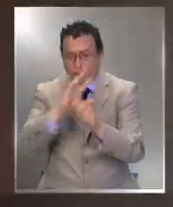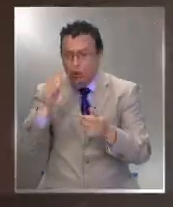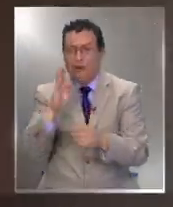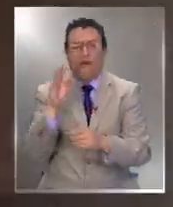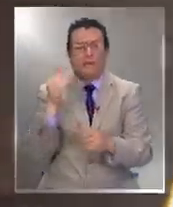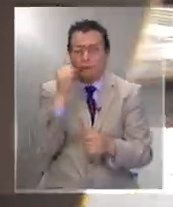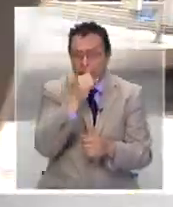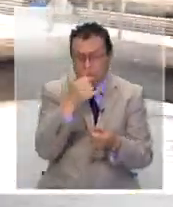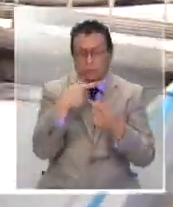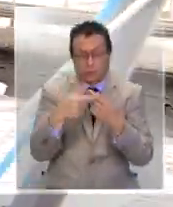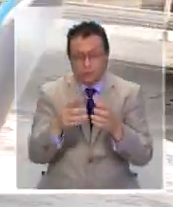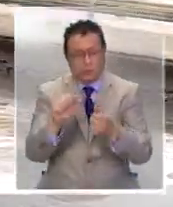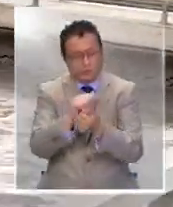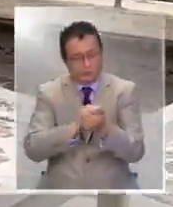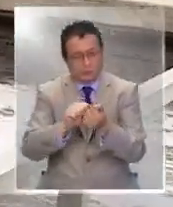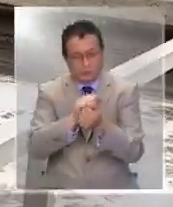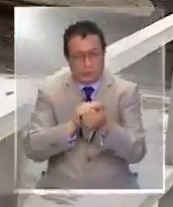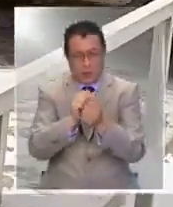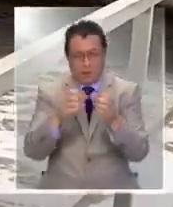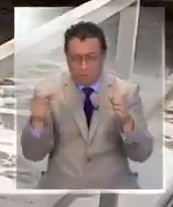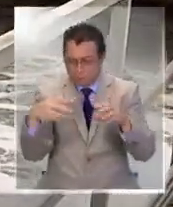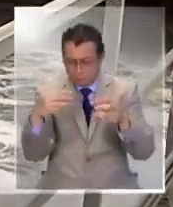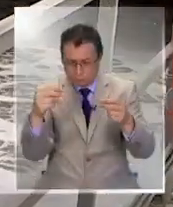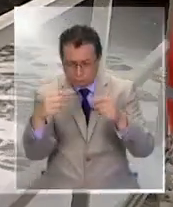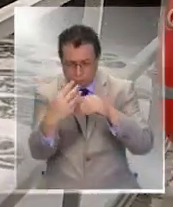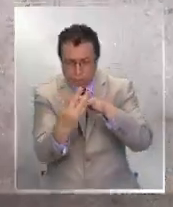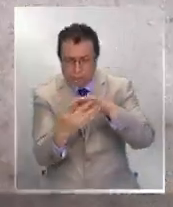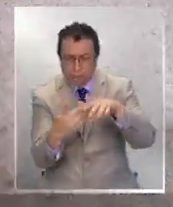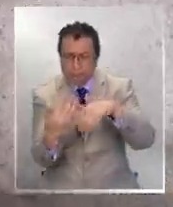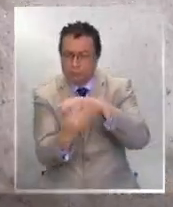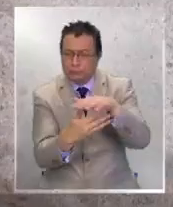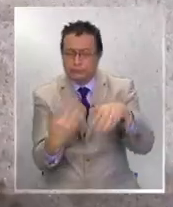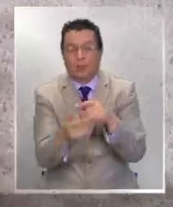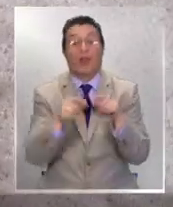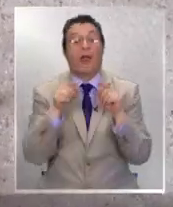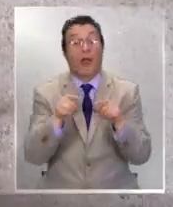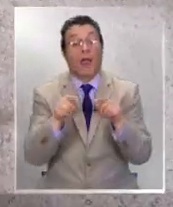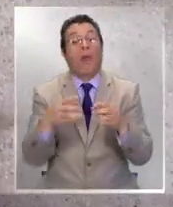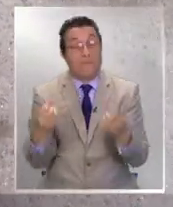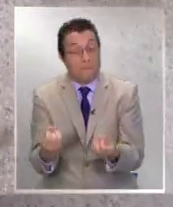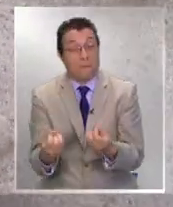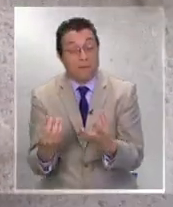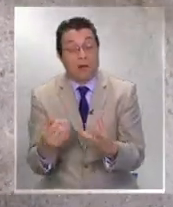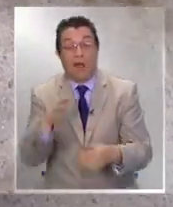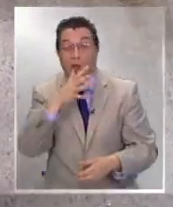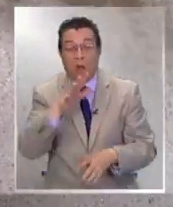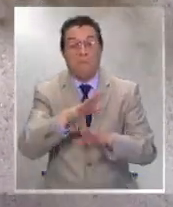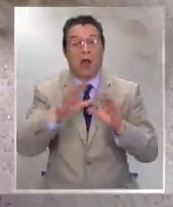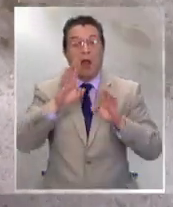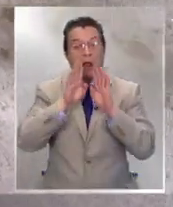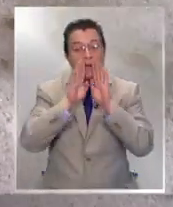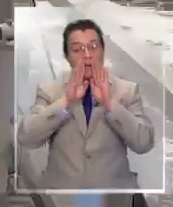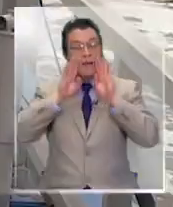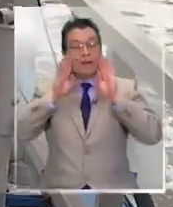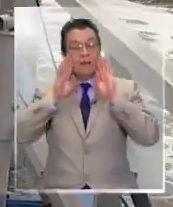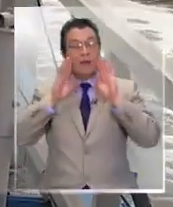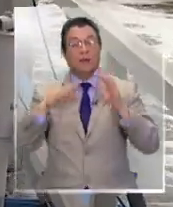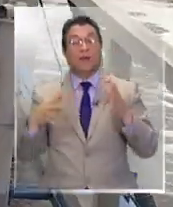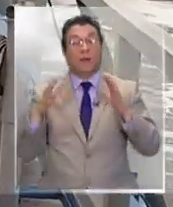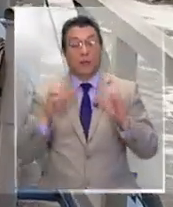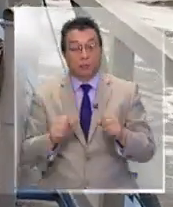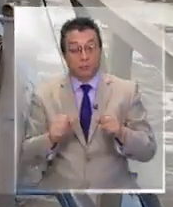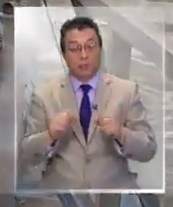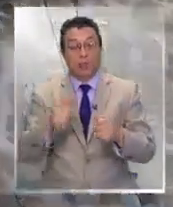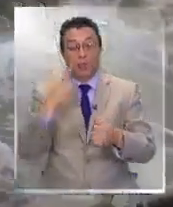a través de unos intercambios celulares que se hacen con las mismas bacterias. Entonces se va generando el agua más limpia porque se consume